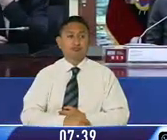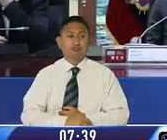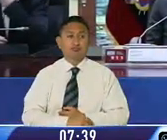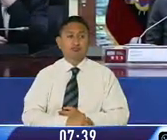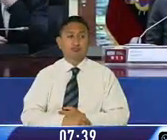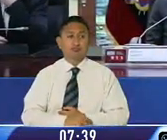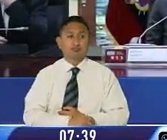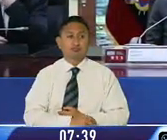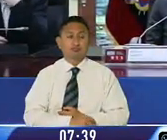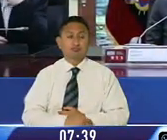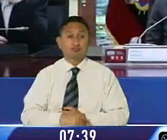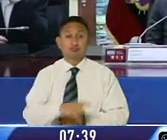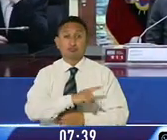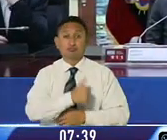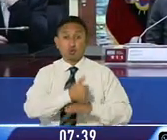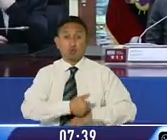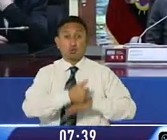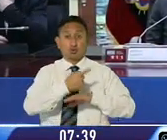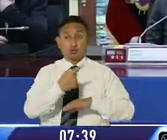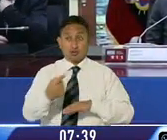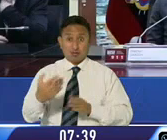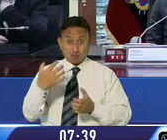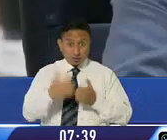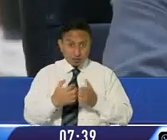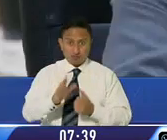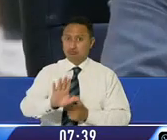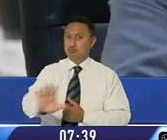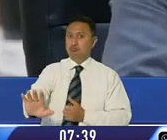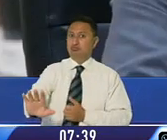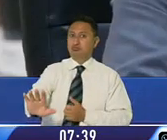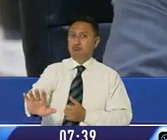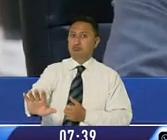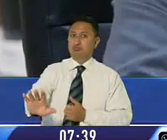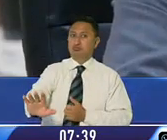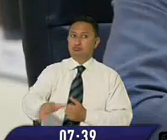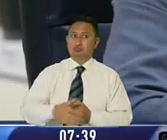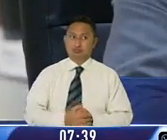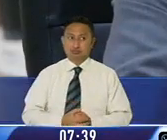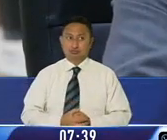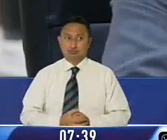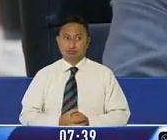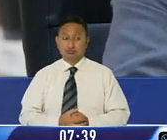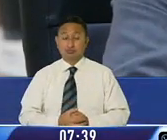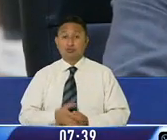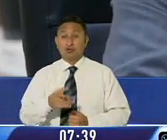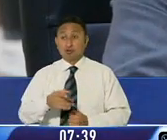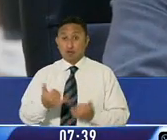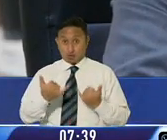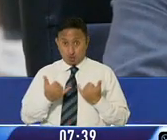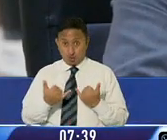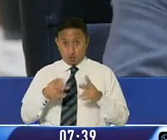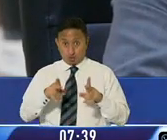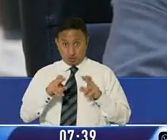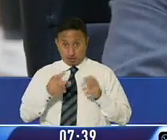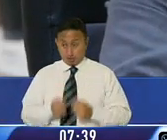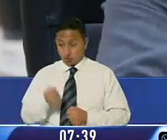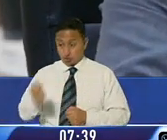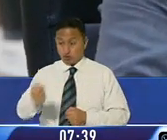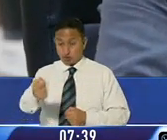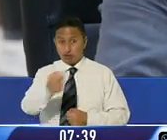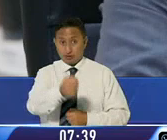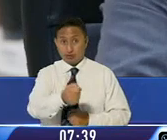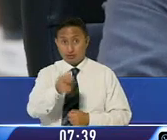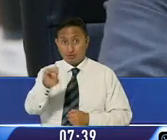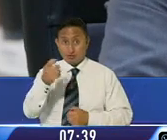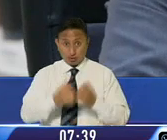en señalar que no van a tolerar más incidentes. Revocará los permisos a los